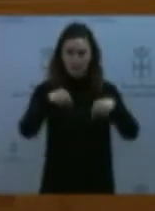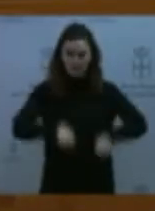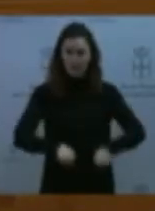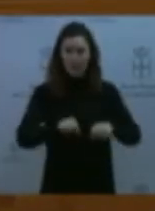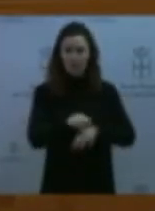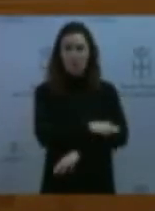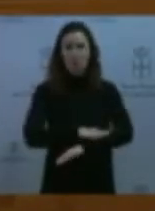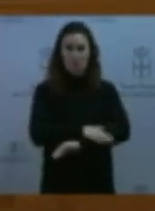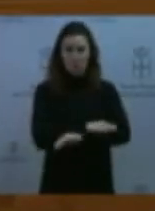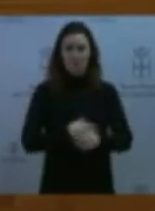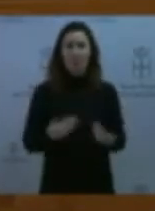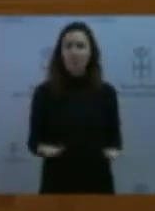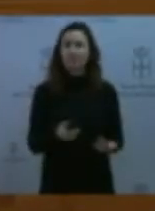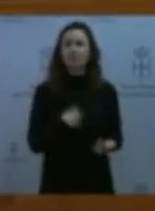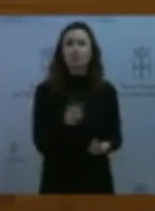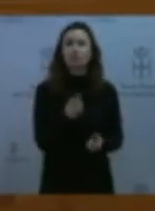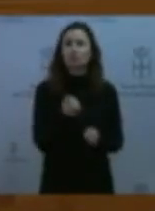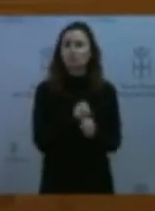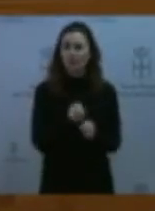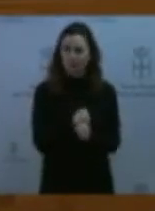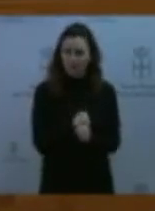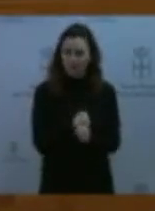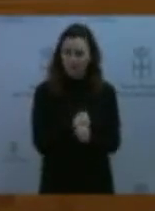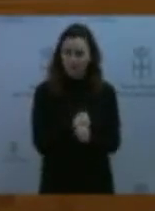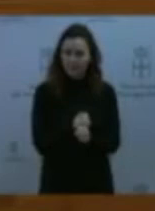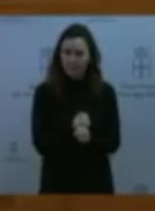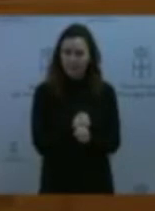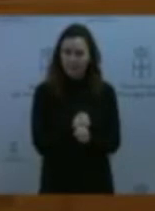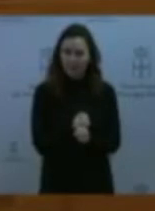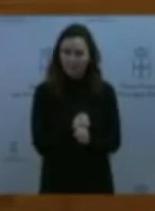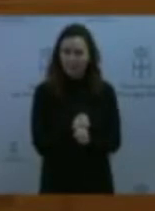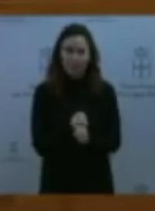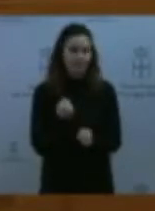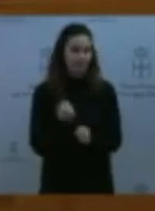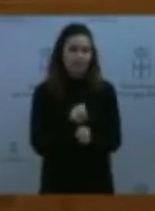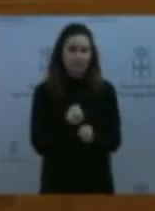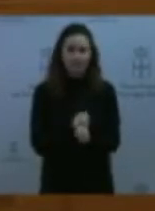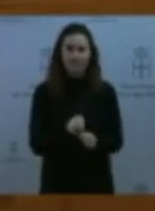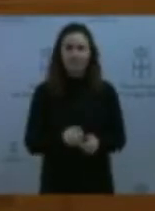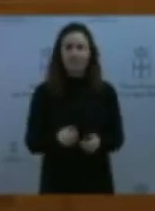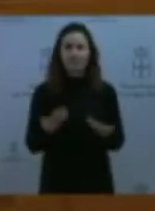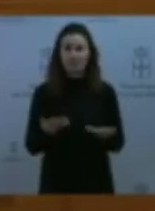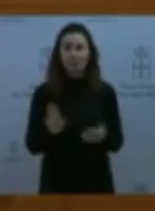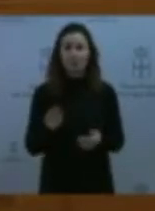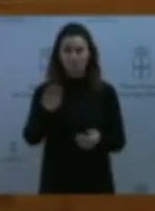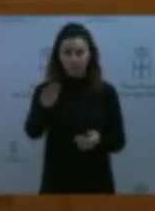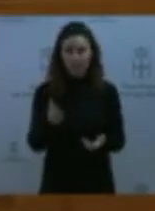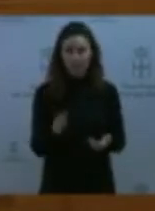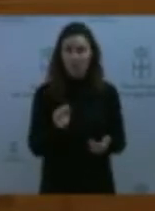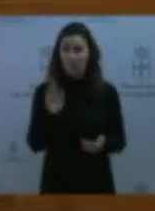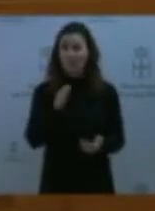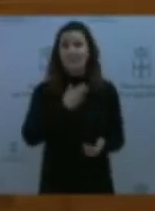trabajamos especialmente, básicamente, en los montes que son de nuestra competencia, de competencia